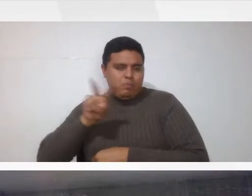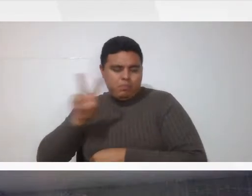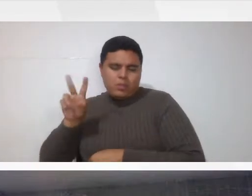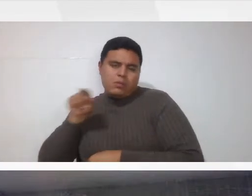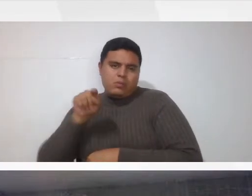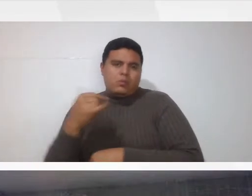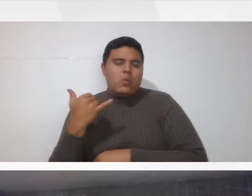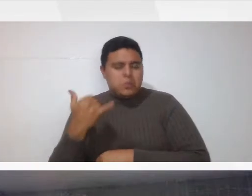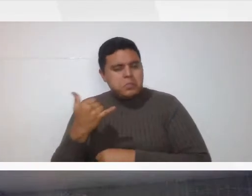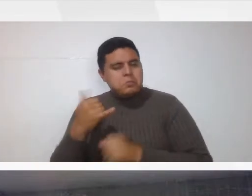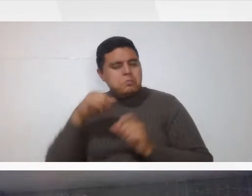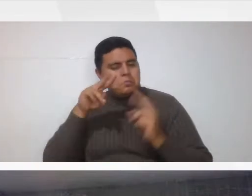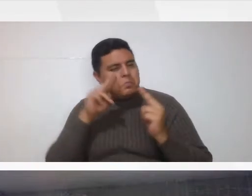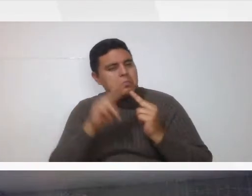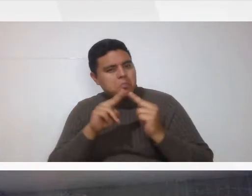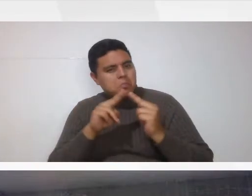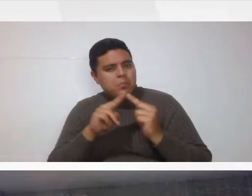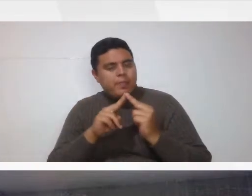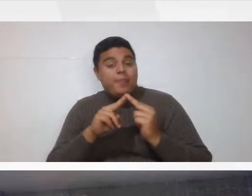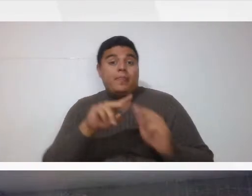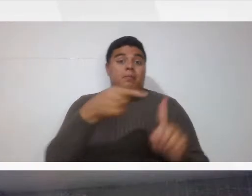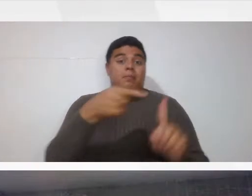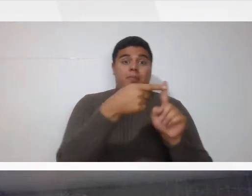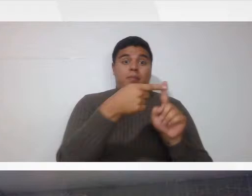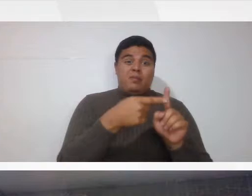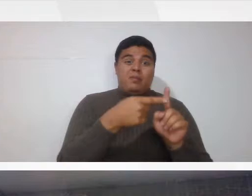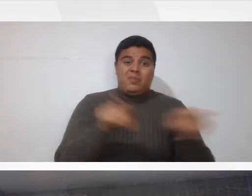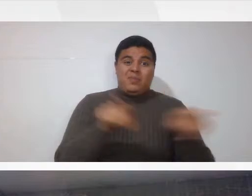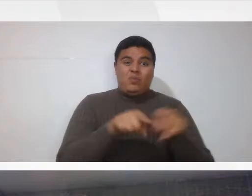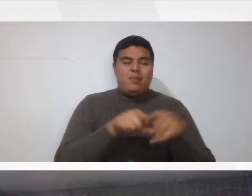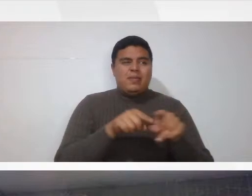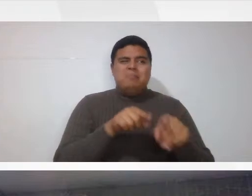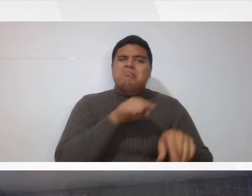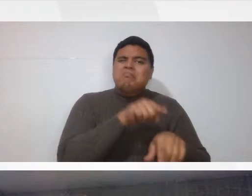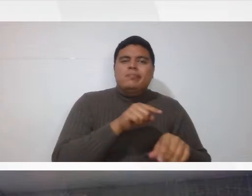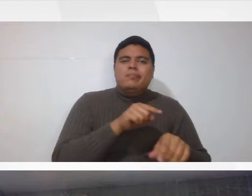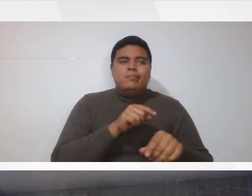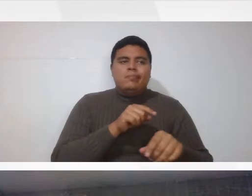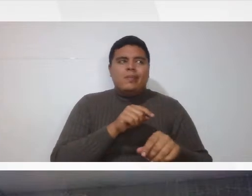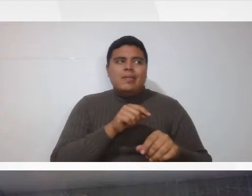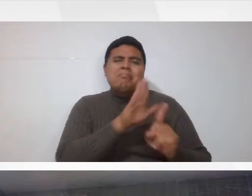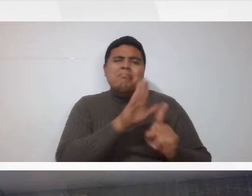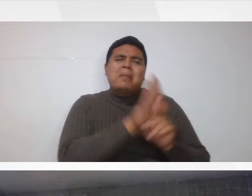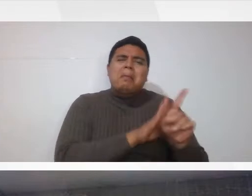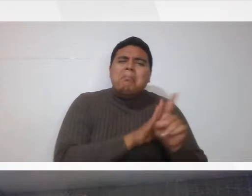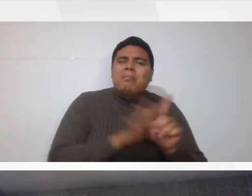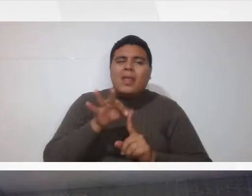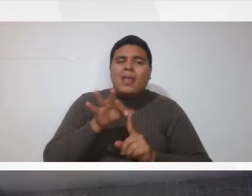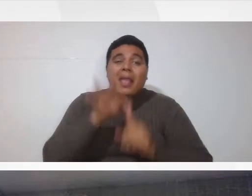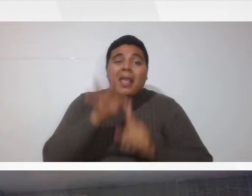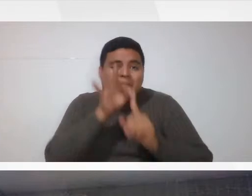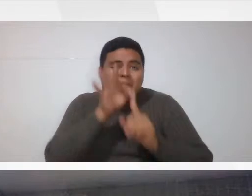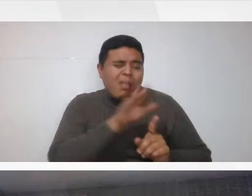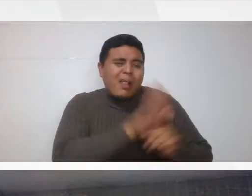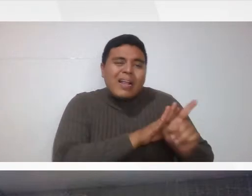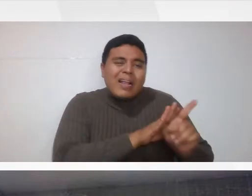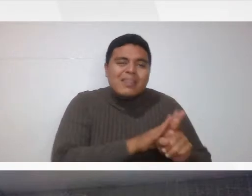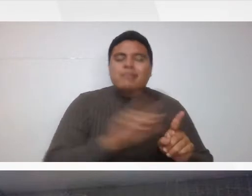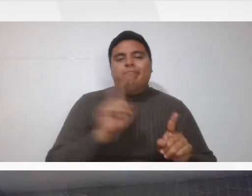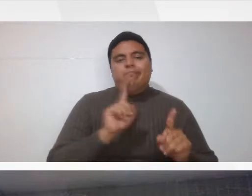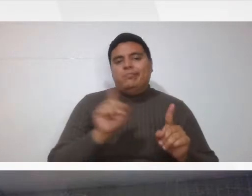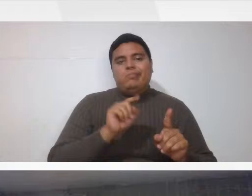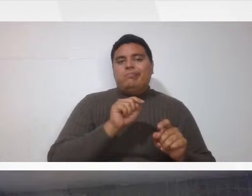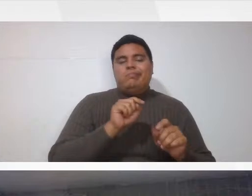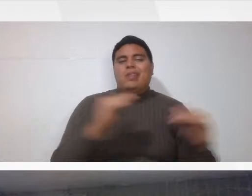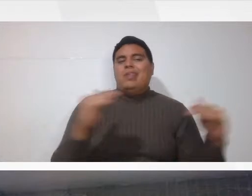gusta pues, que lo traten diferente. A él le gusta que le enseñen las mismas actividades que a los demás estudiantes.